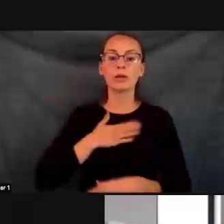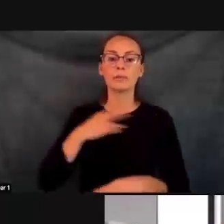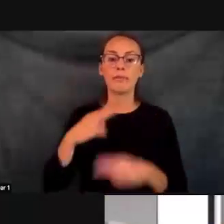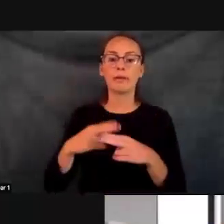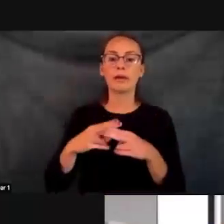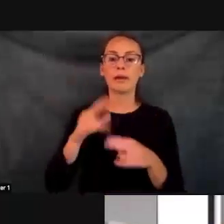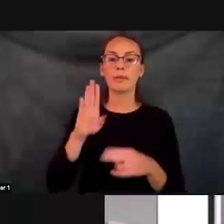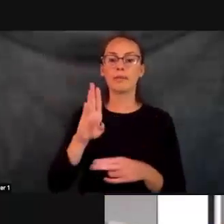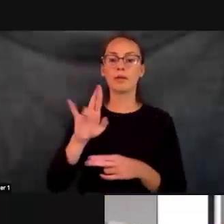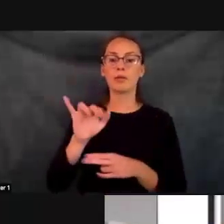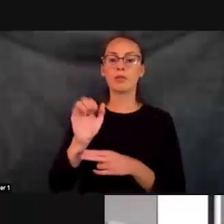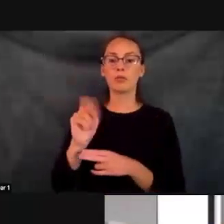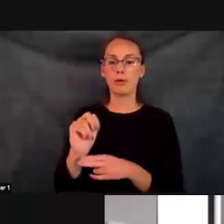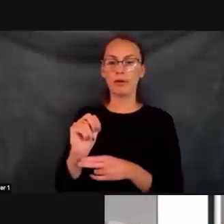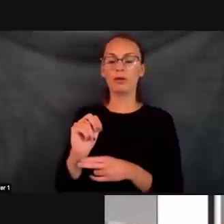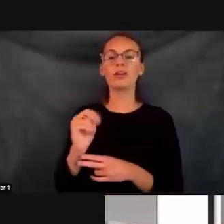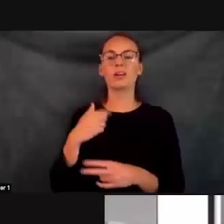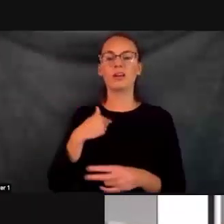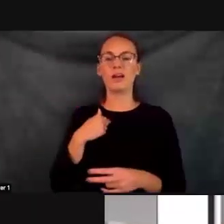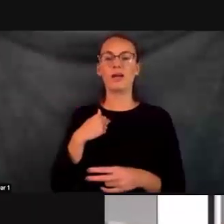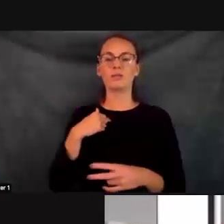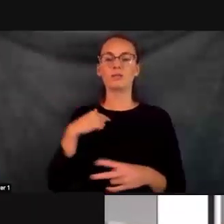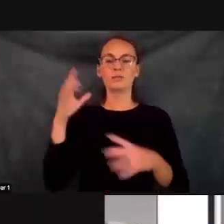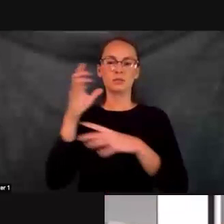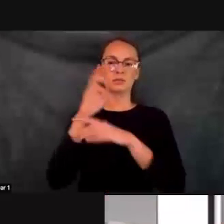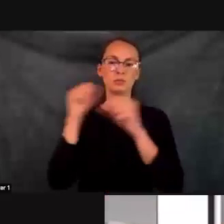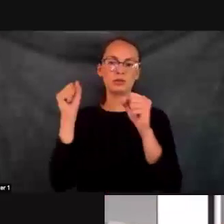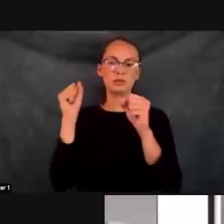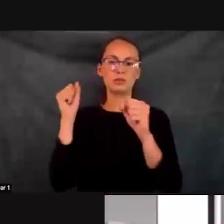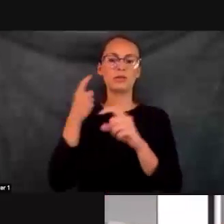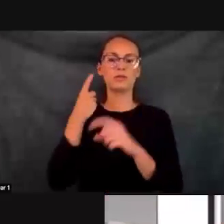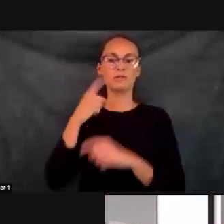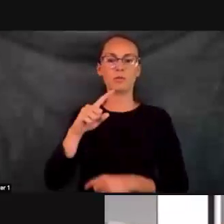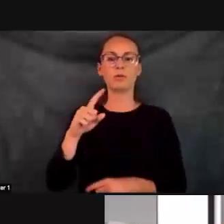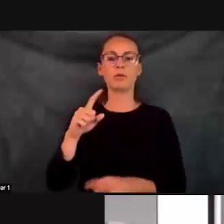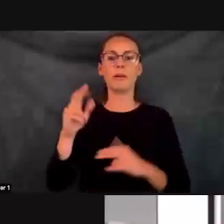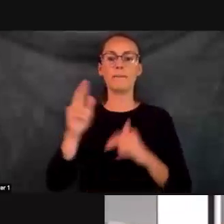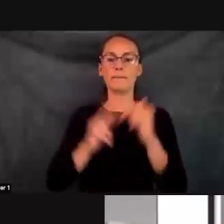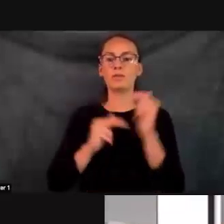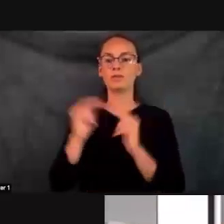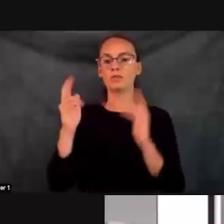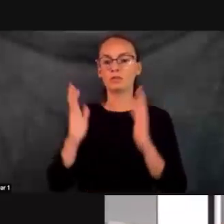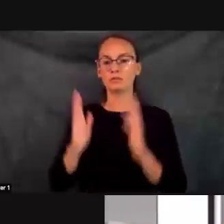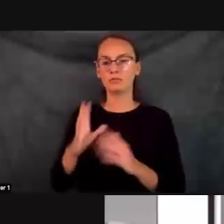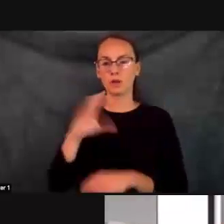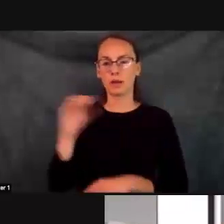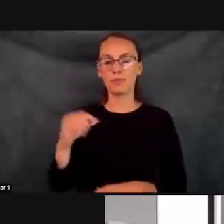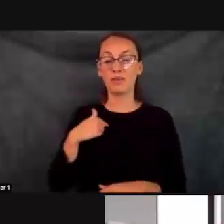Buenos días. Soy Brian Sampson, presidente del Associated Builders.